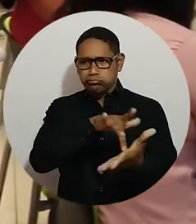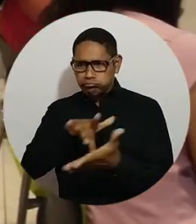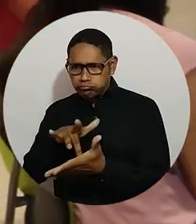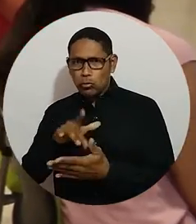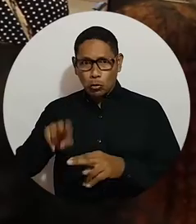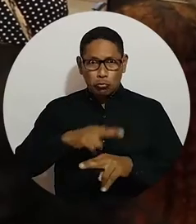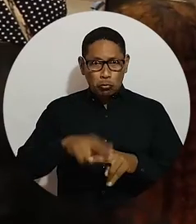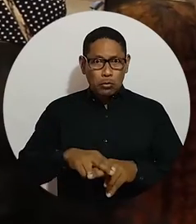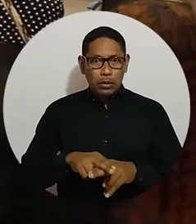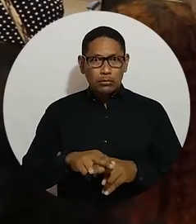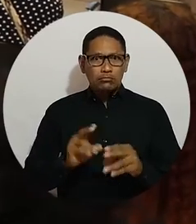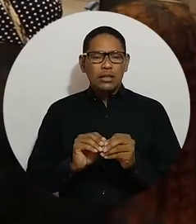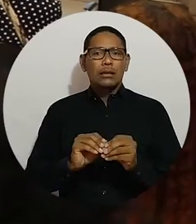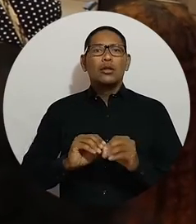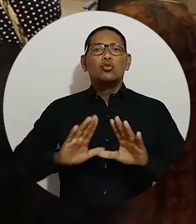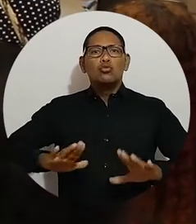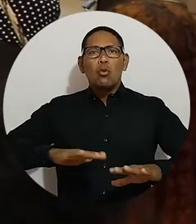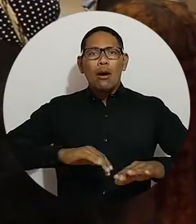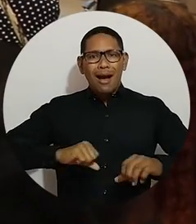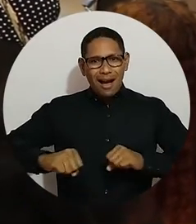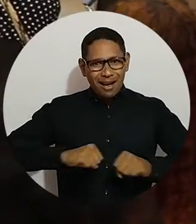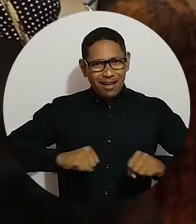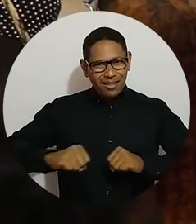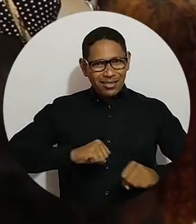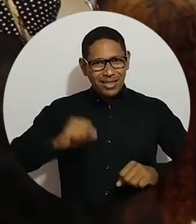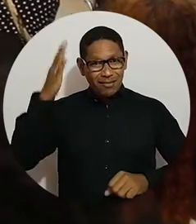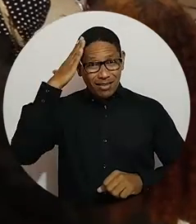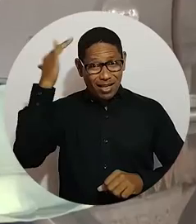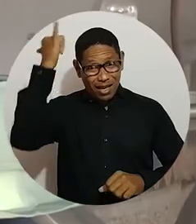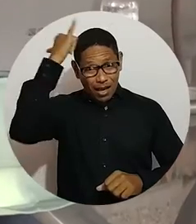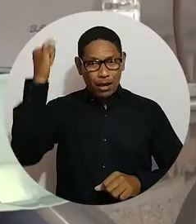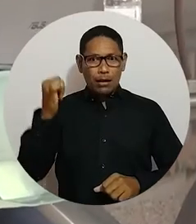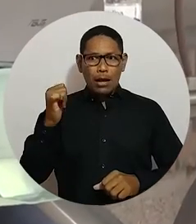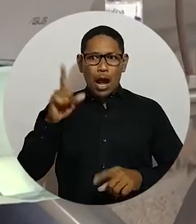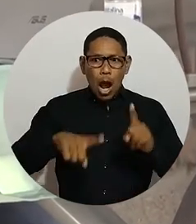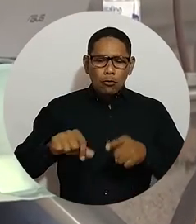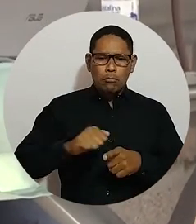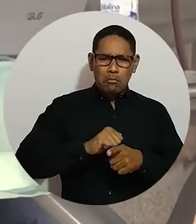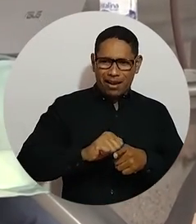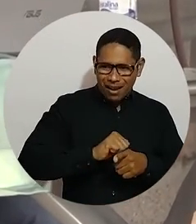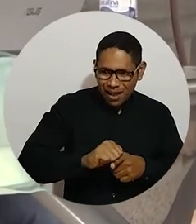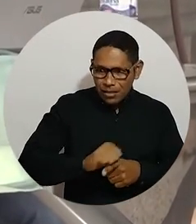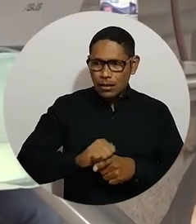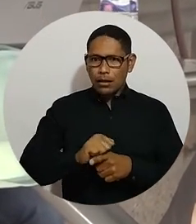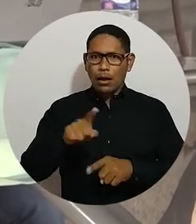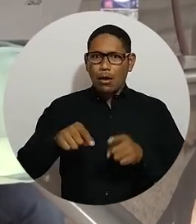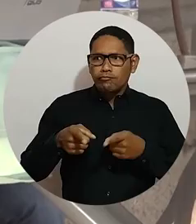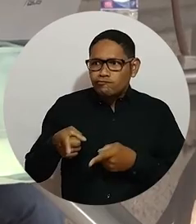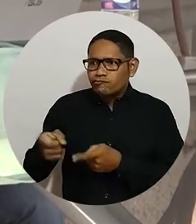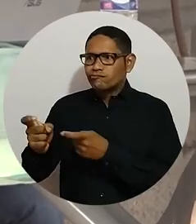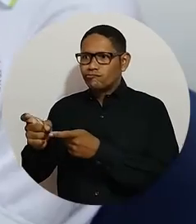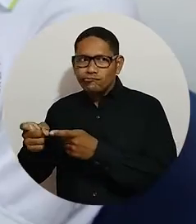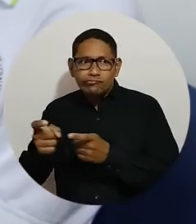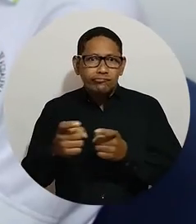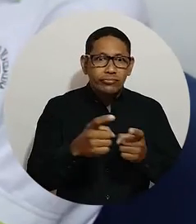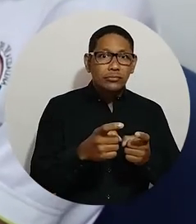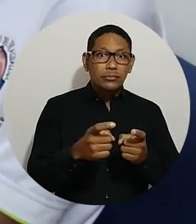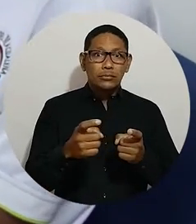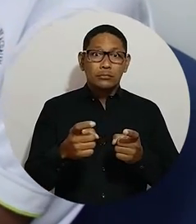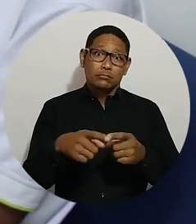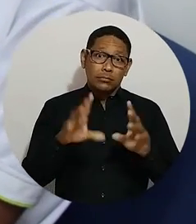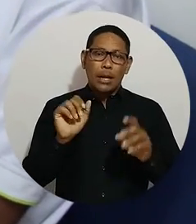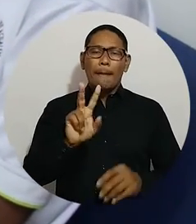a partir del primer semestre, que podamos retomar las actividades académicas pendientes, sobre todo aquellas prácticas salidas de campo que quedaron pendientes. Se